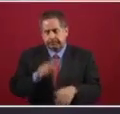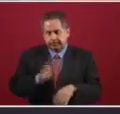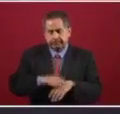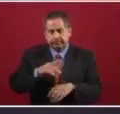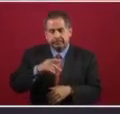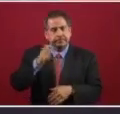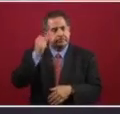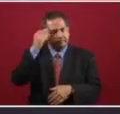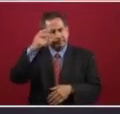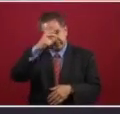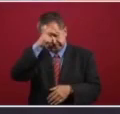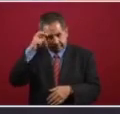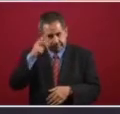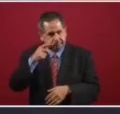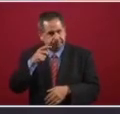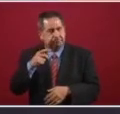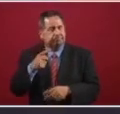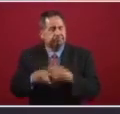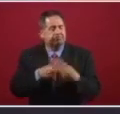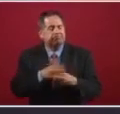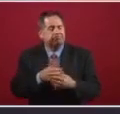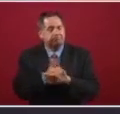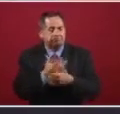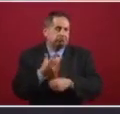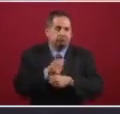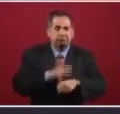verano. Por las